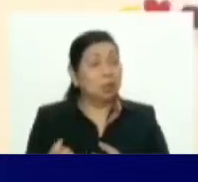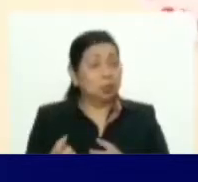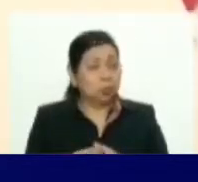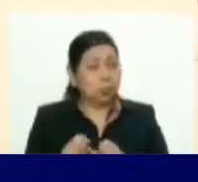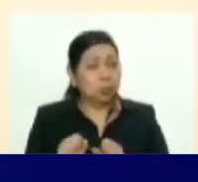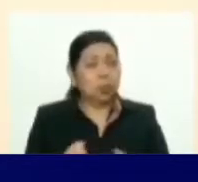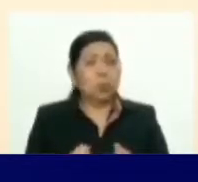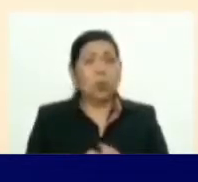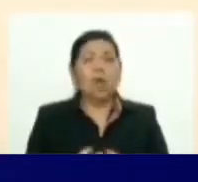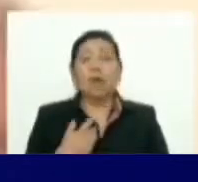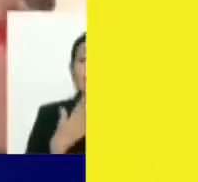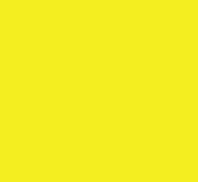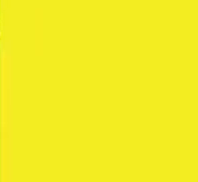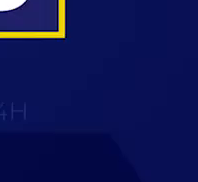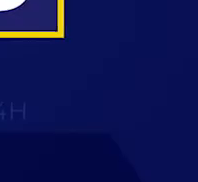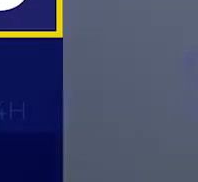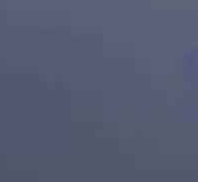el quinquenio de la educación.